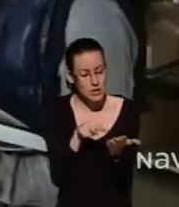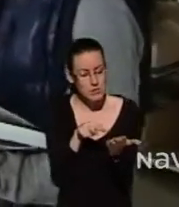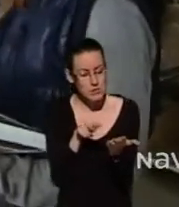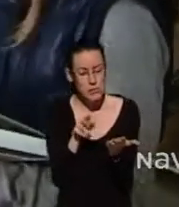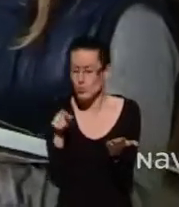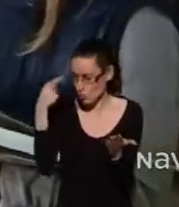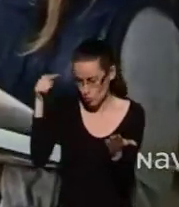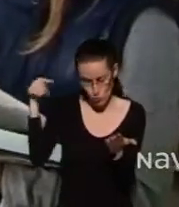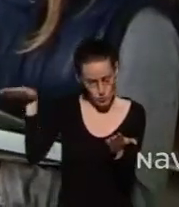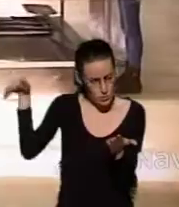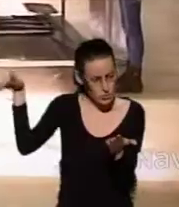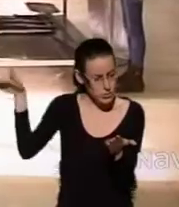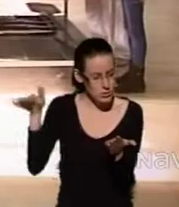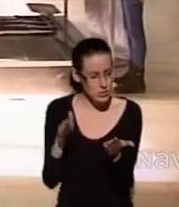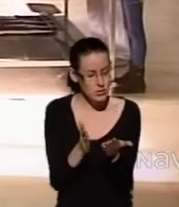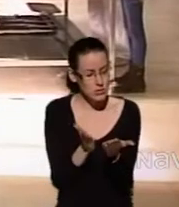Nada, todo lo tuyo.